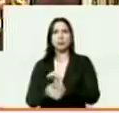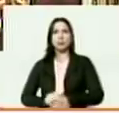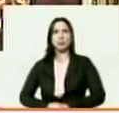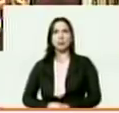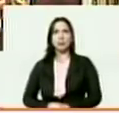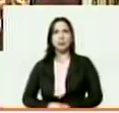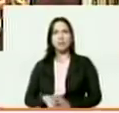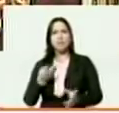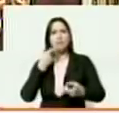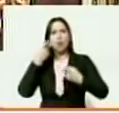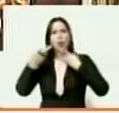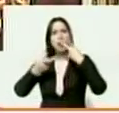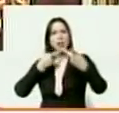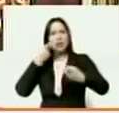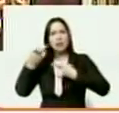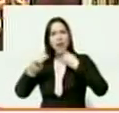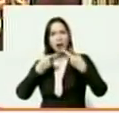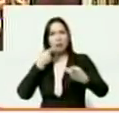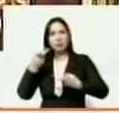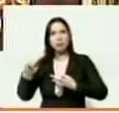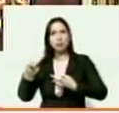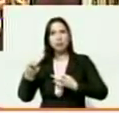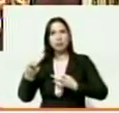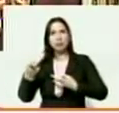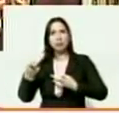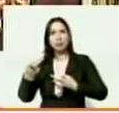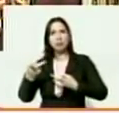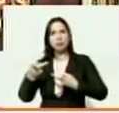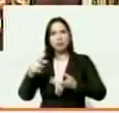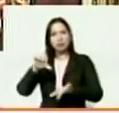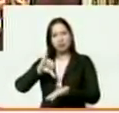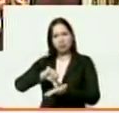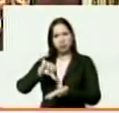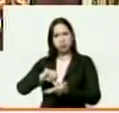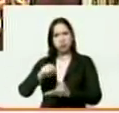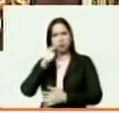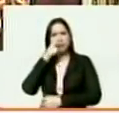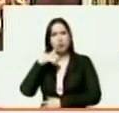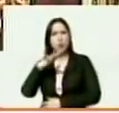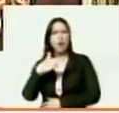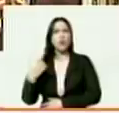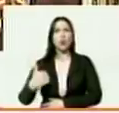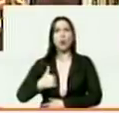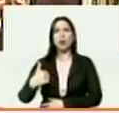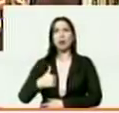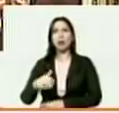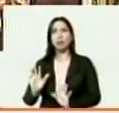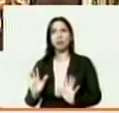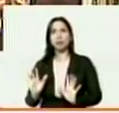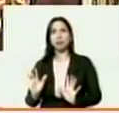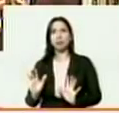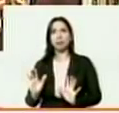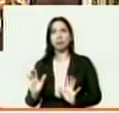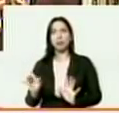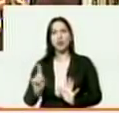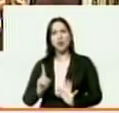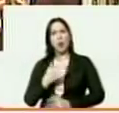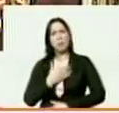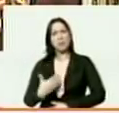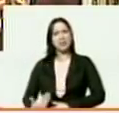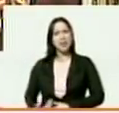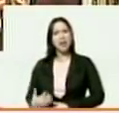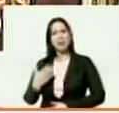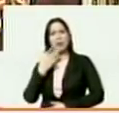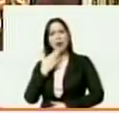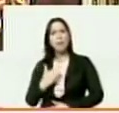de la política local de un pueblo cualquiera. No es un presidente que se pone a